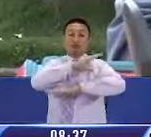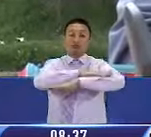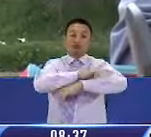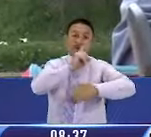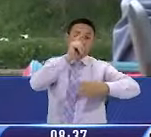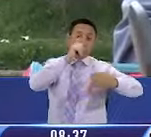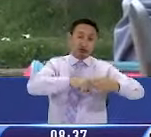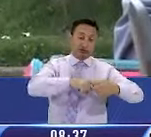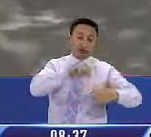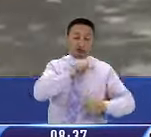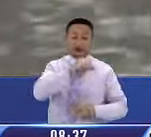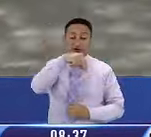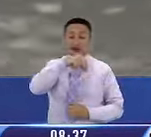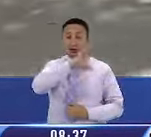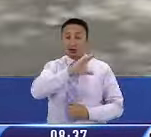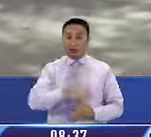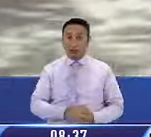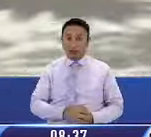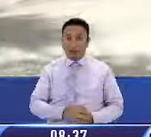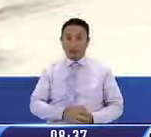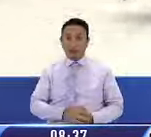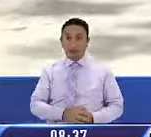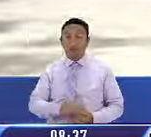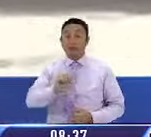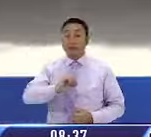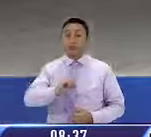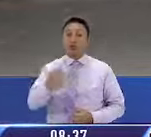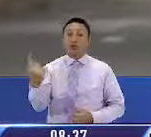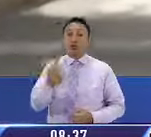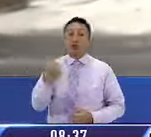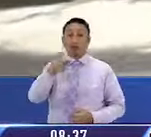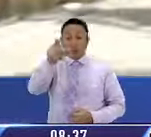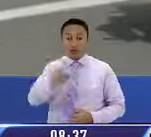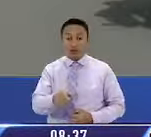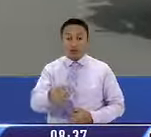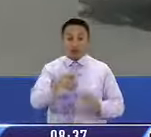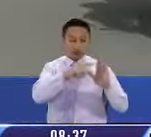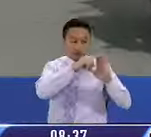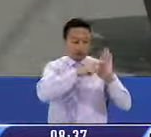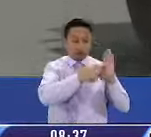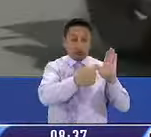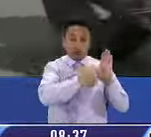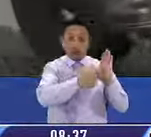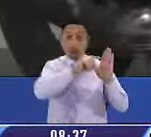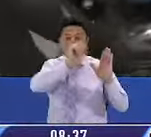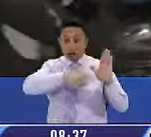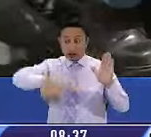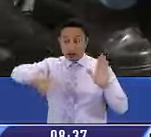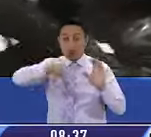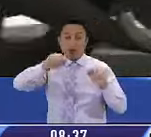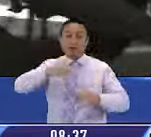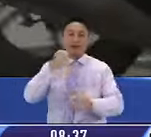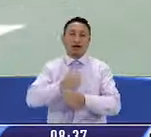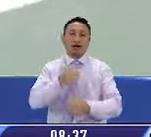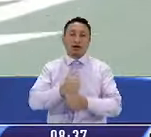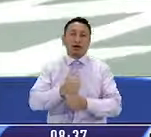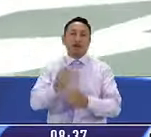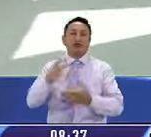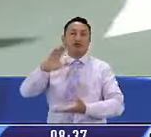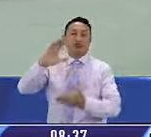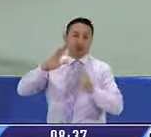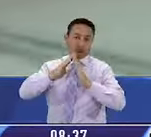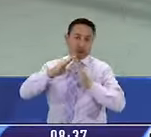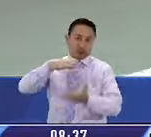en la Agencia Metropolitana de Tránsito, de tal forma que únicamente quienes consten en dicha base de datos puedan prestar el servicio de entregas